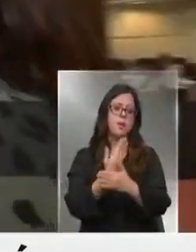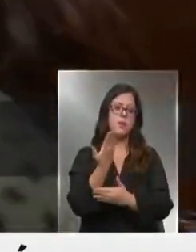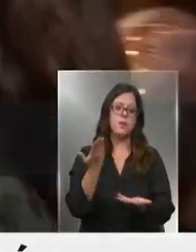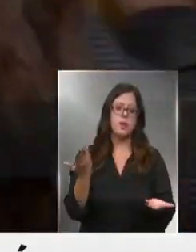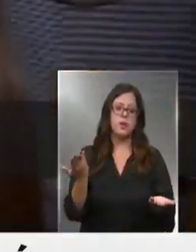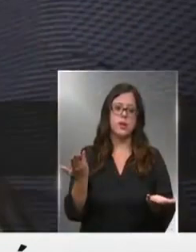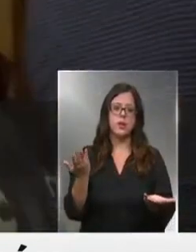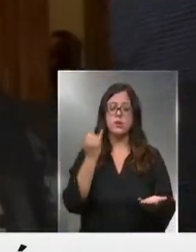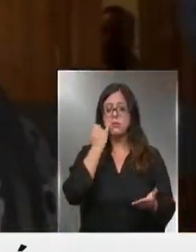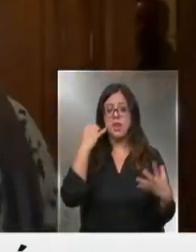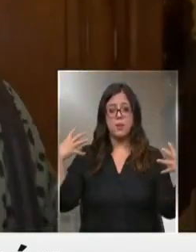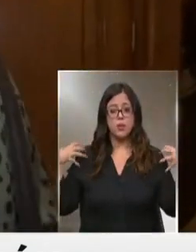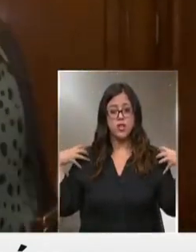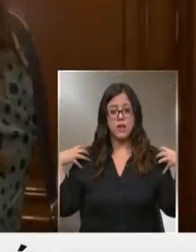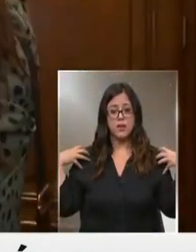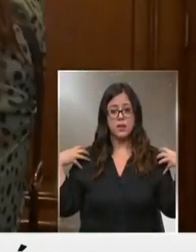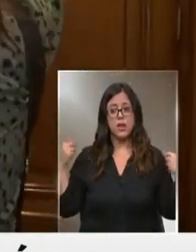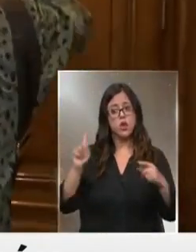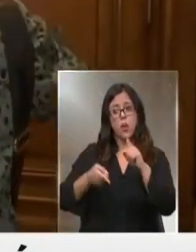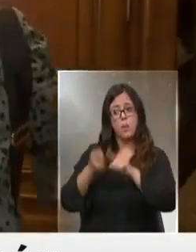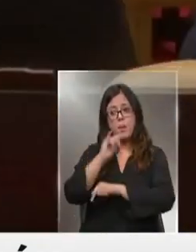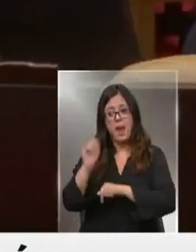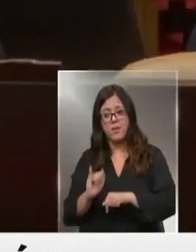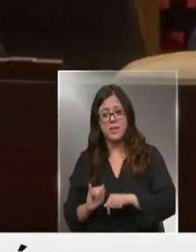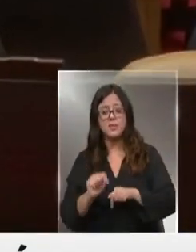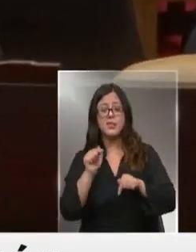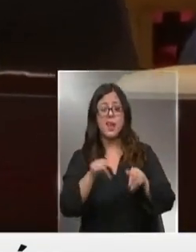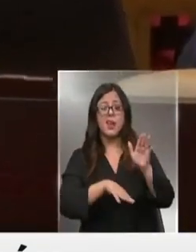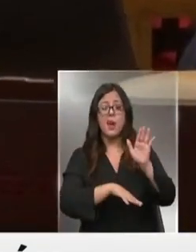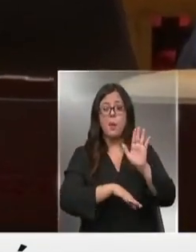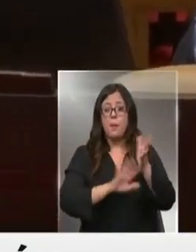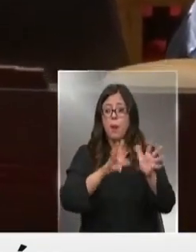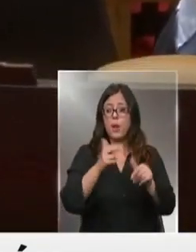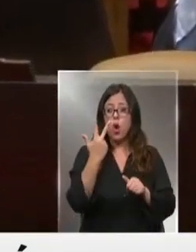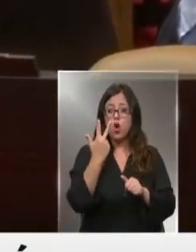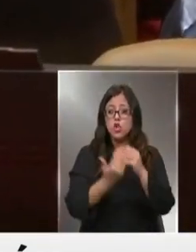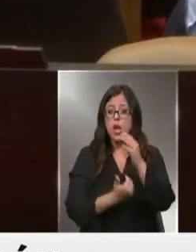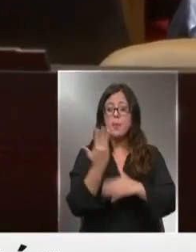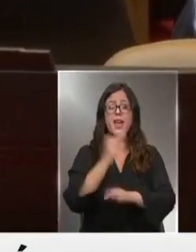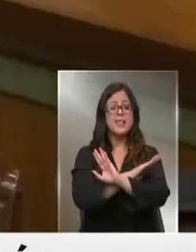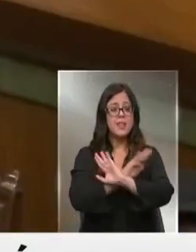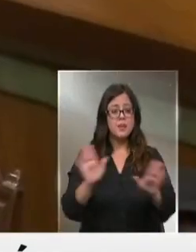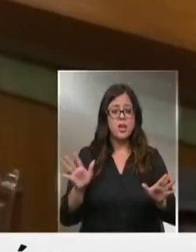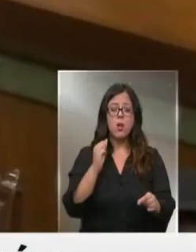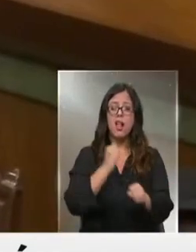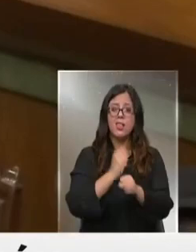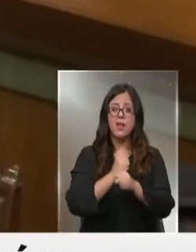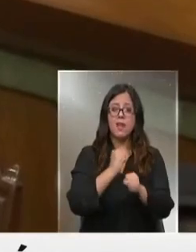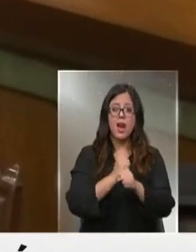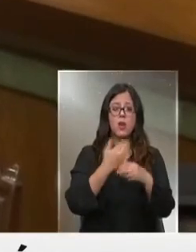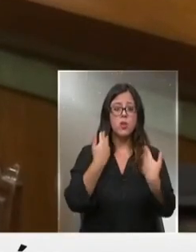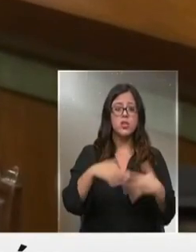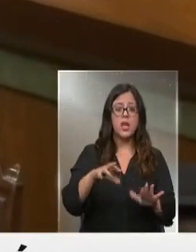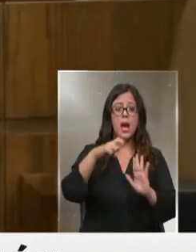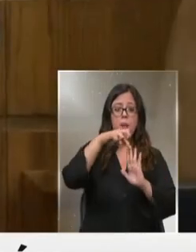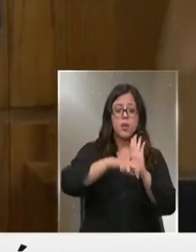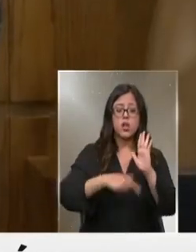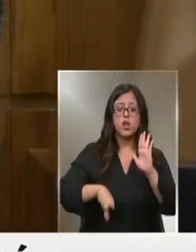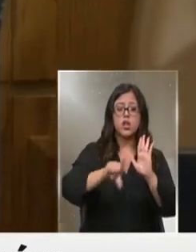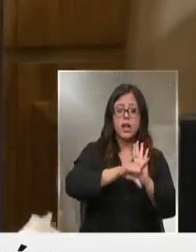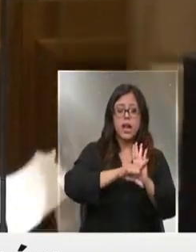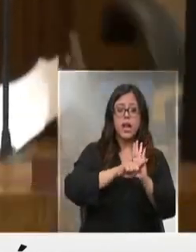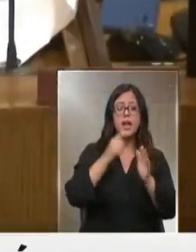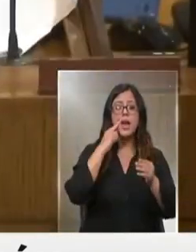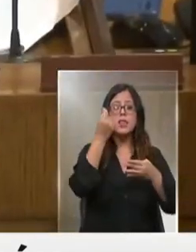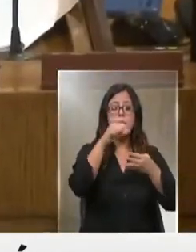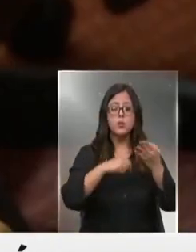mañana. Irresponsable. No va a ser primera vez. Y fue más. Cerca de las 8 de la mañana finalizó el trabajo. Se despachó el proyecto de ley de presupuesto